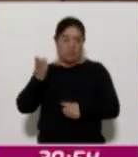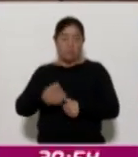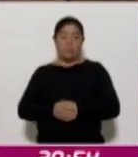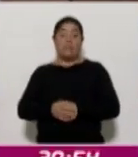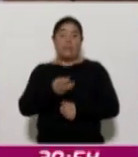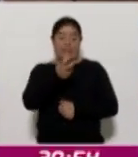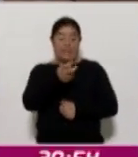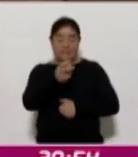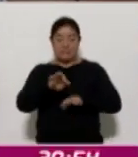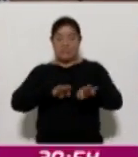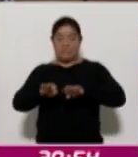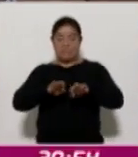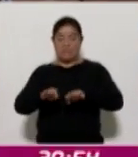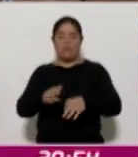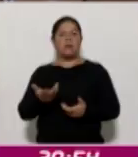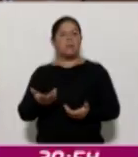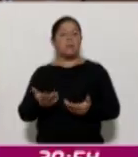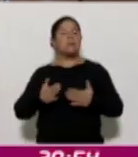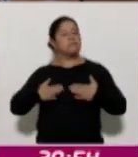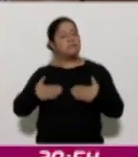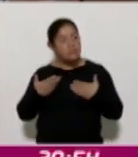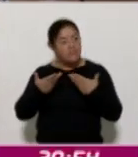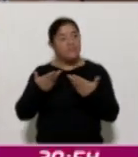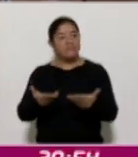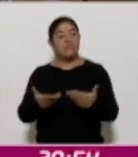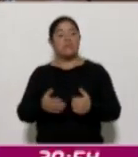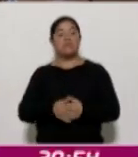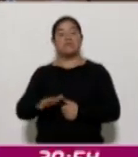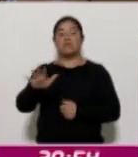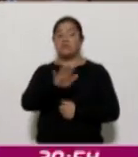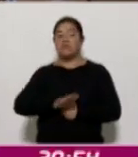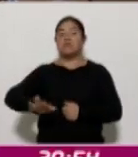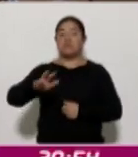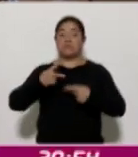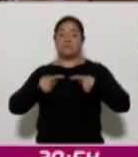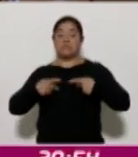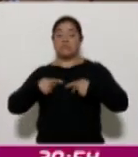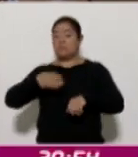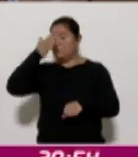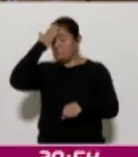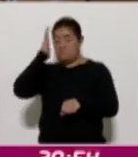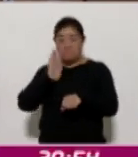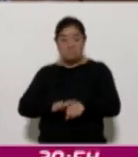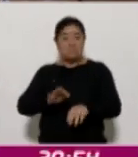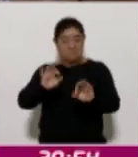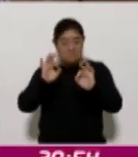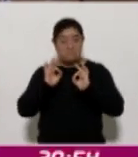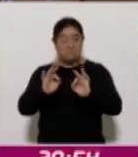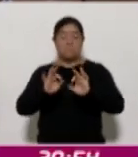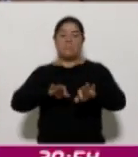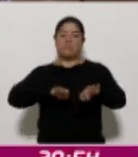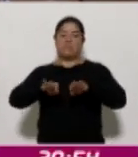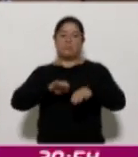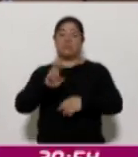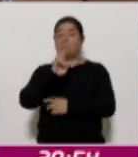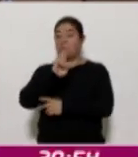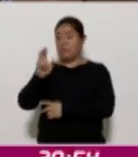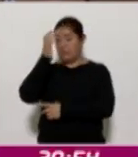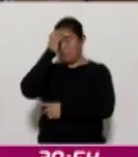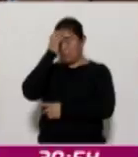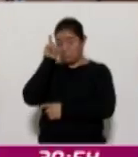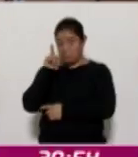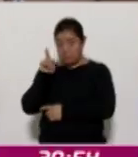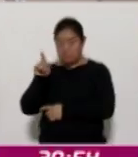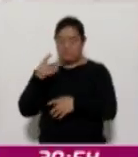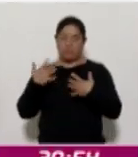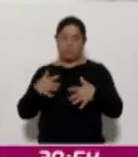este tipo de ejercicios pues genera esa confianza con la ciudadanía, la certeza de que realmente se está trabajando. Mi reconocimiento nuevamente para